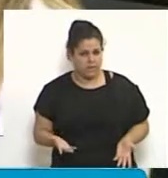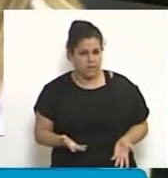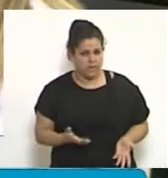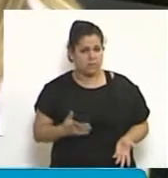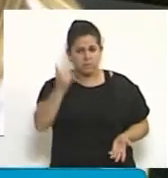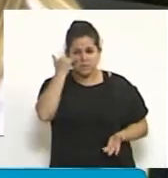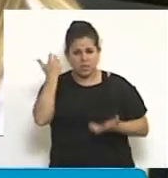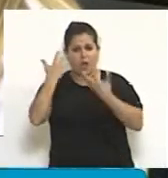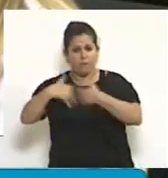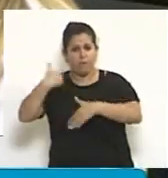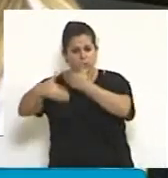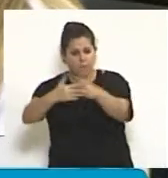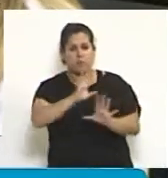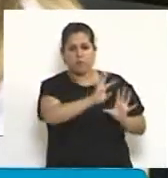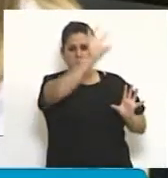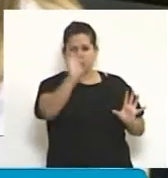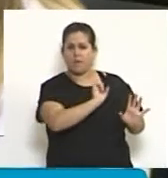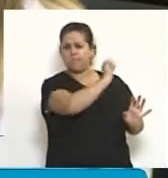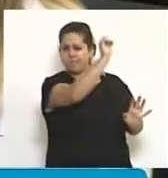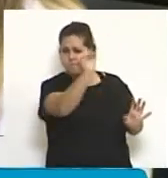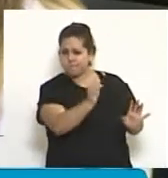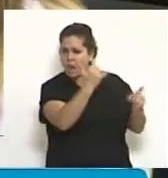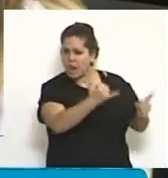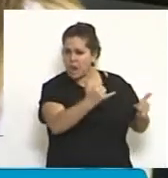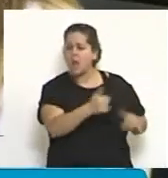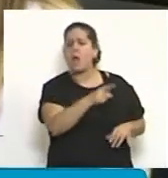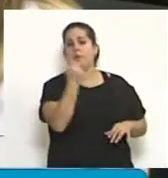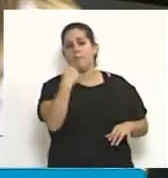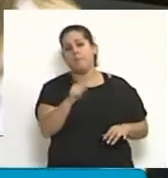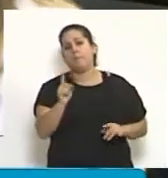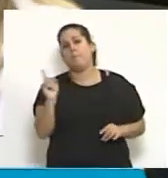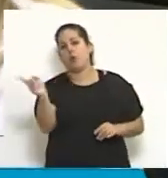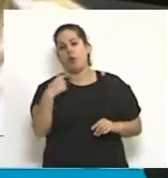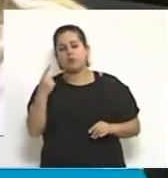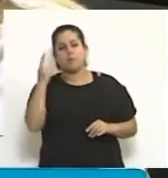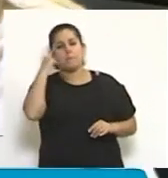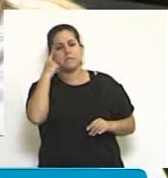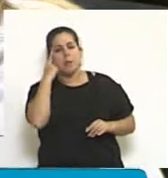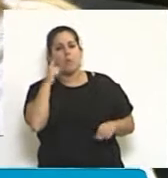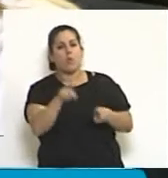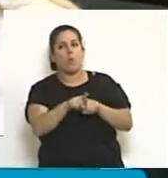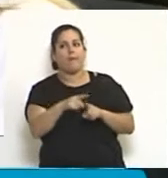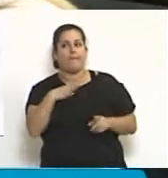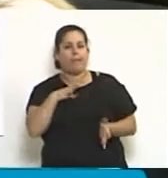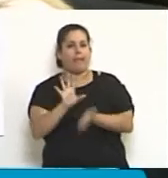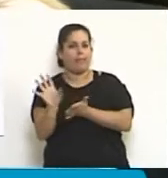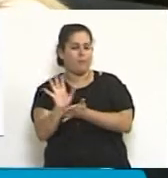en funcionamiento en varias provincias y que también entonces lo consideramos una